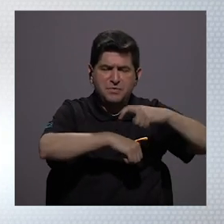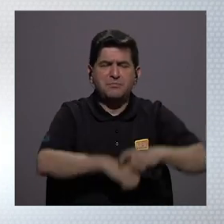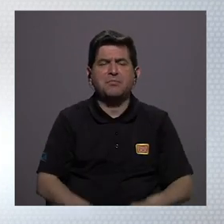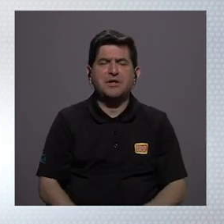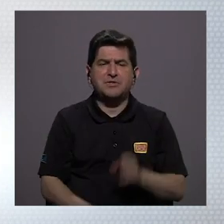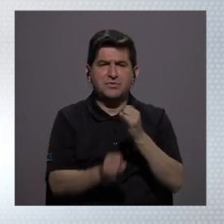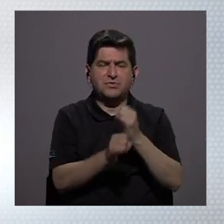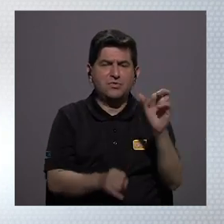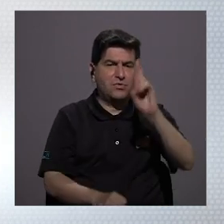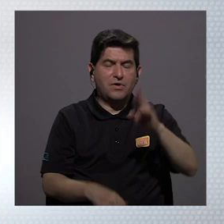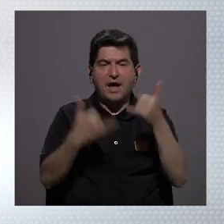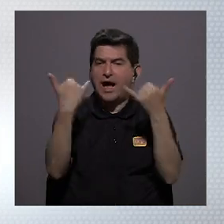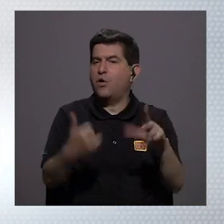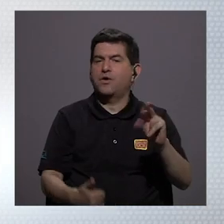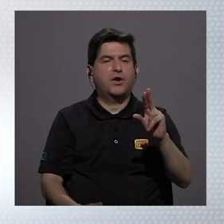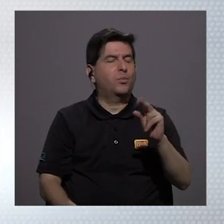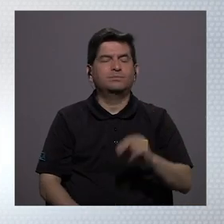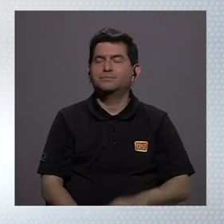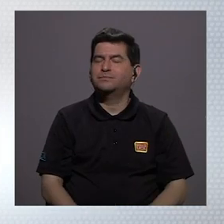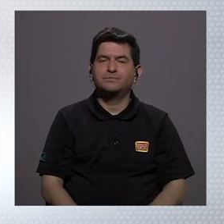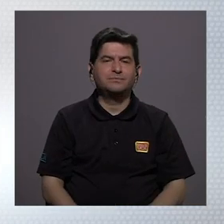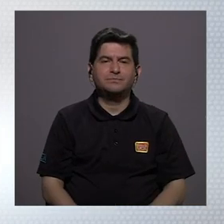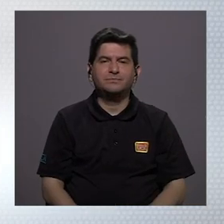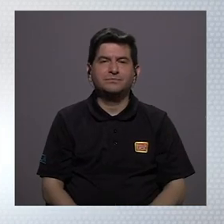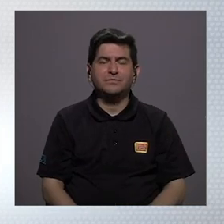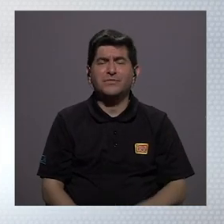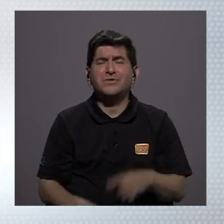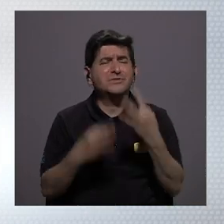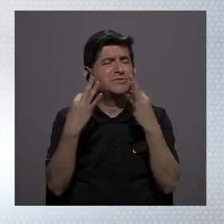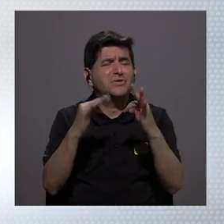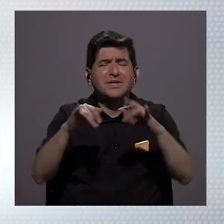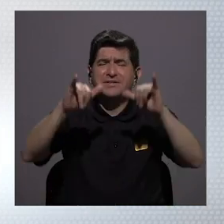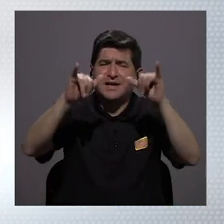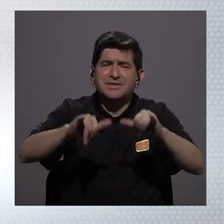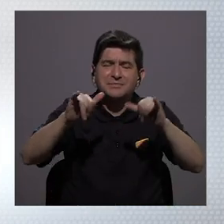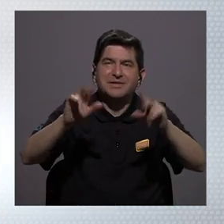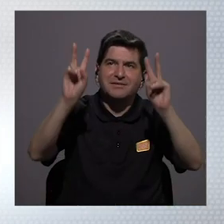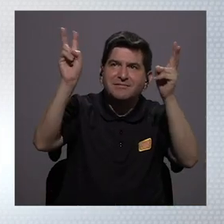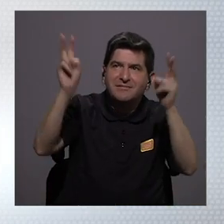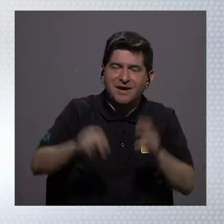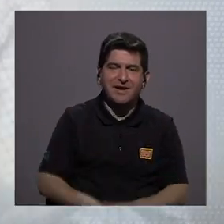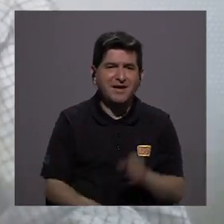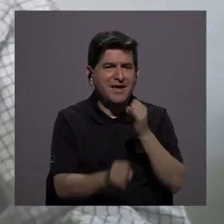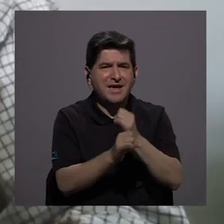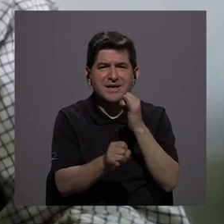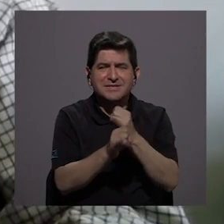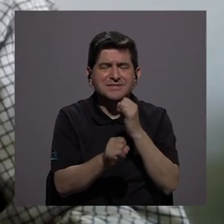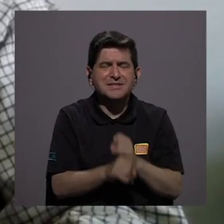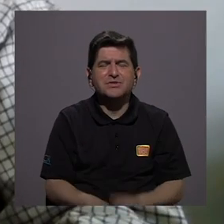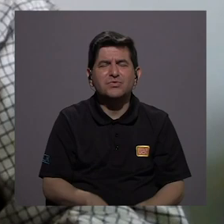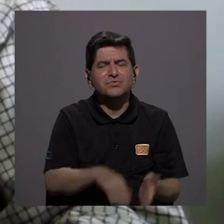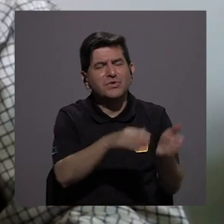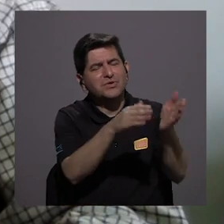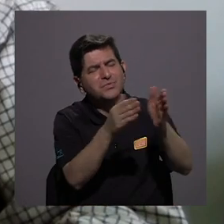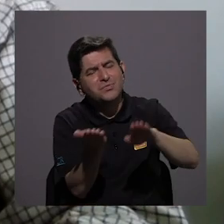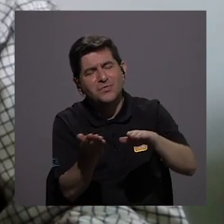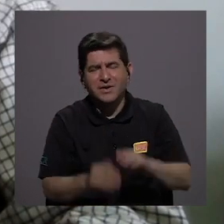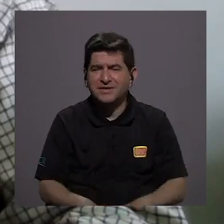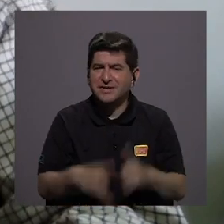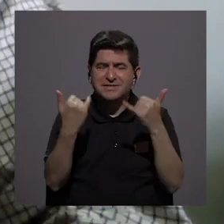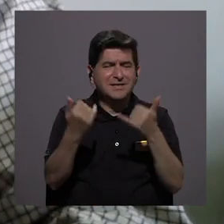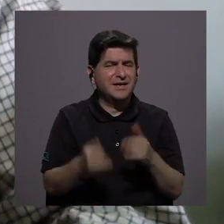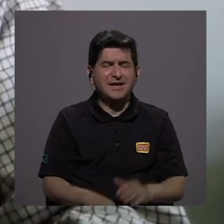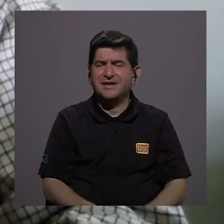vida institucional de Costa Rica, ya no lo es. Entonces no tratemos de mantener muertos o instituciones zombies dando